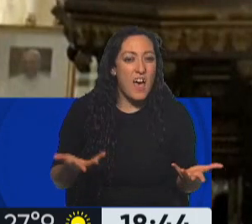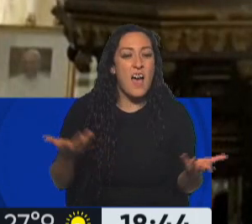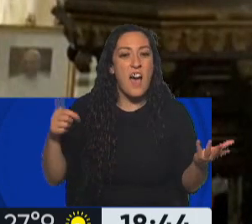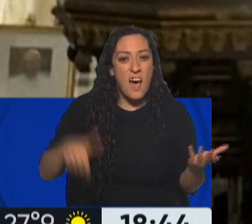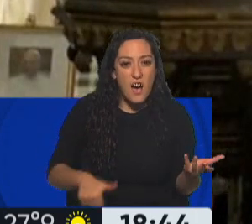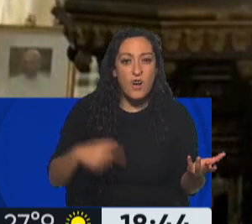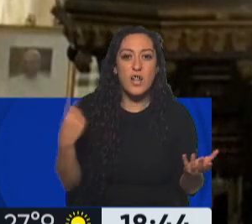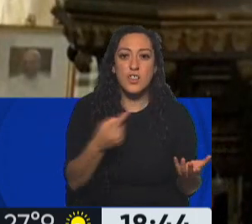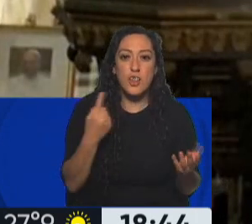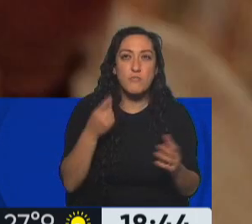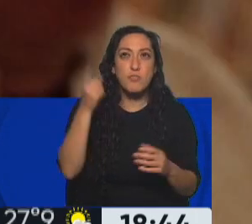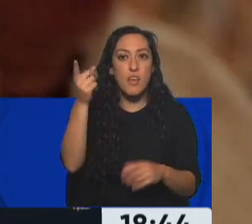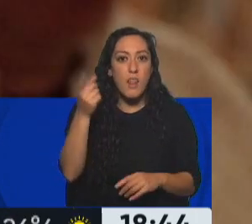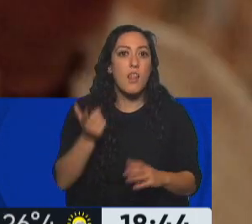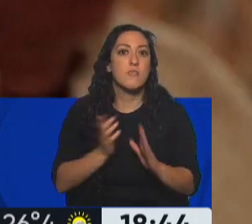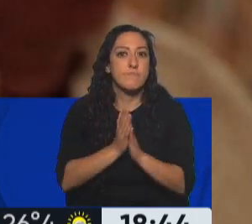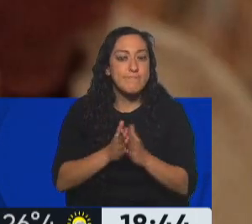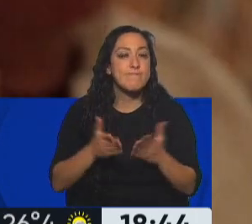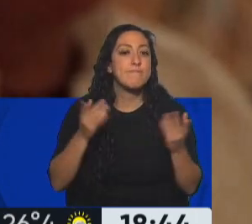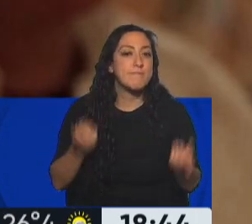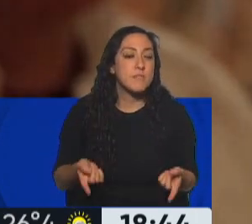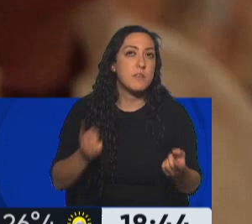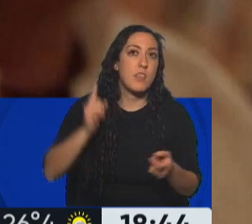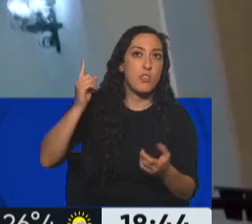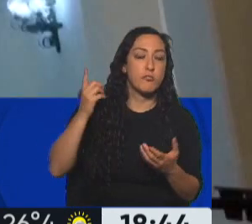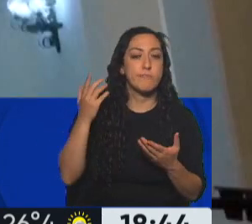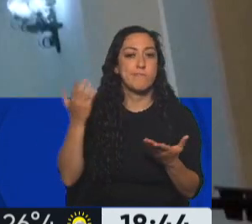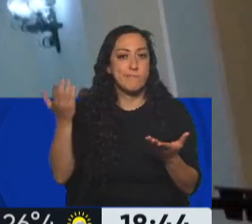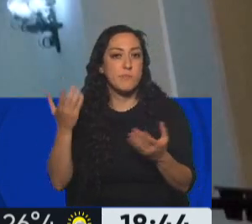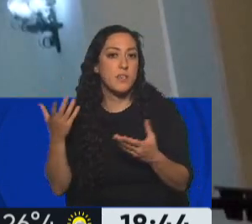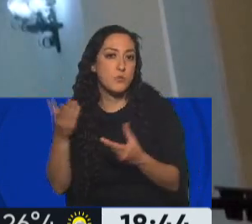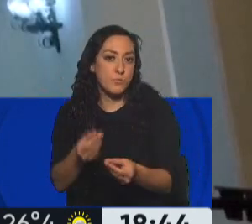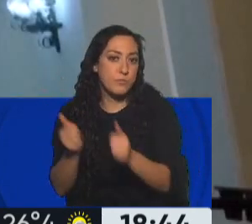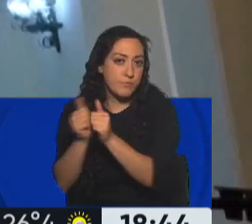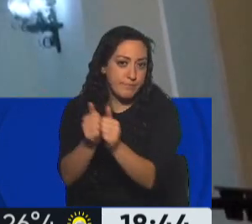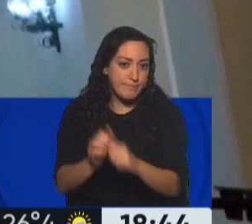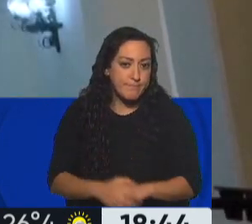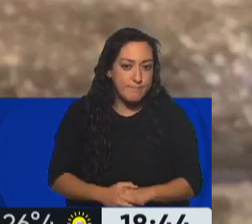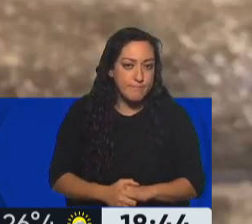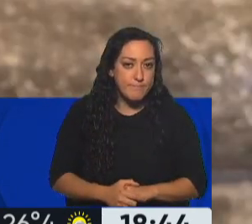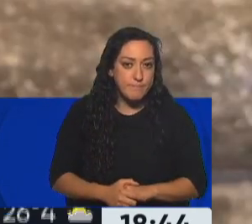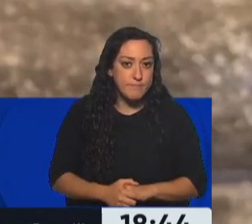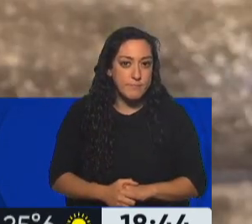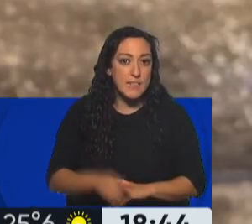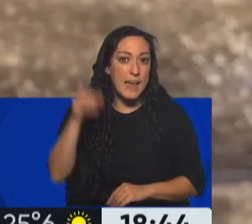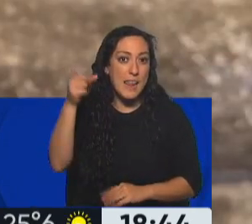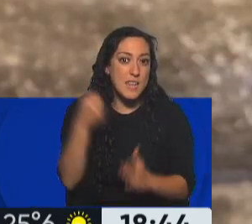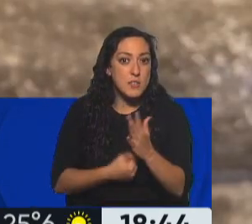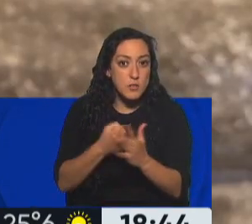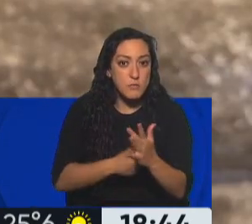rezan mucho por él y le encomiendan al Señor. Se va todo porque él trató de que